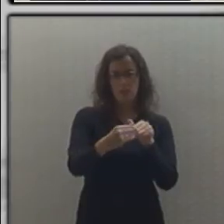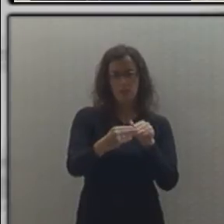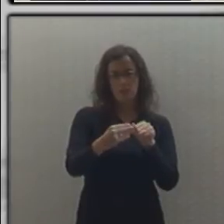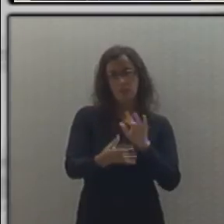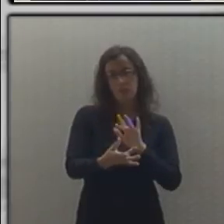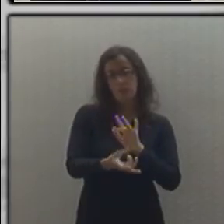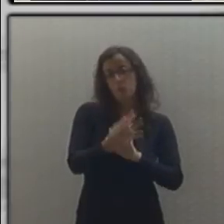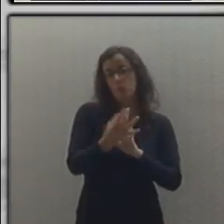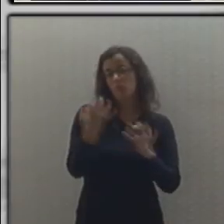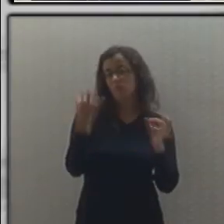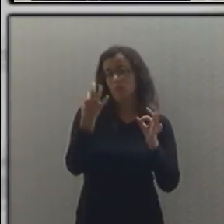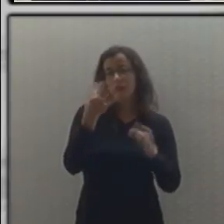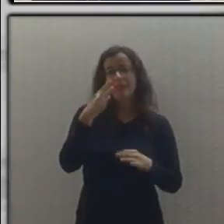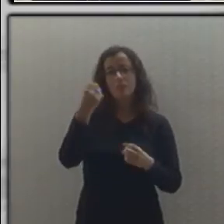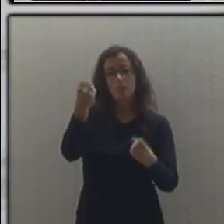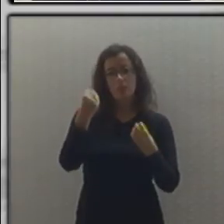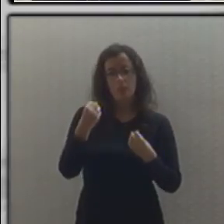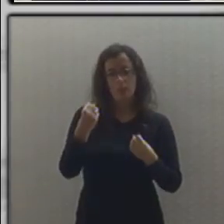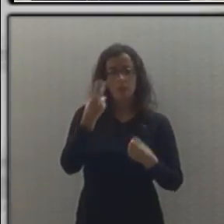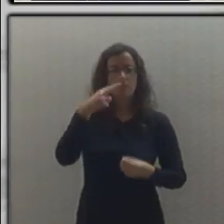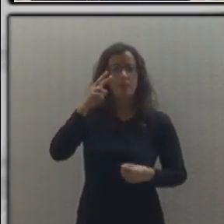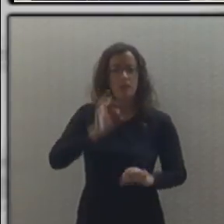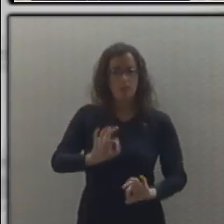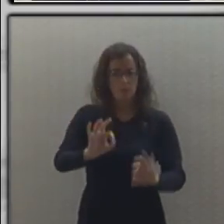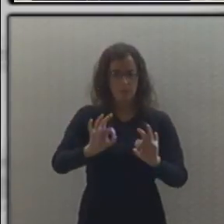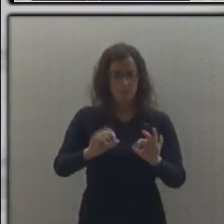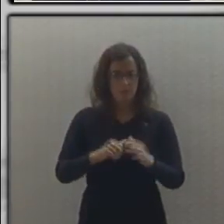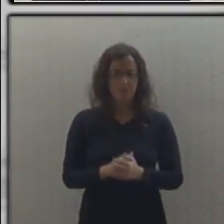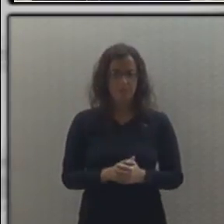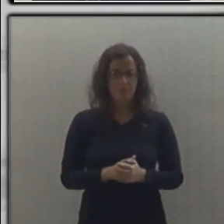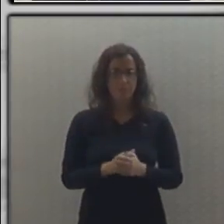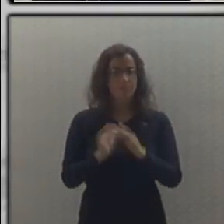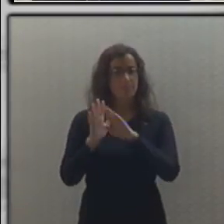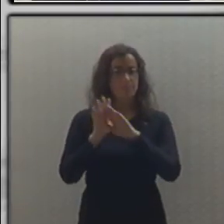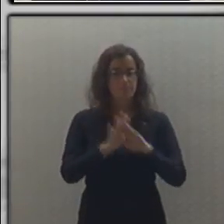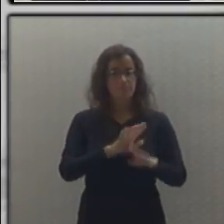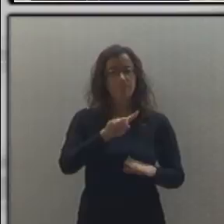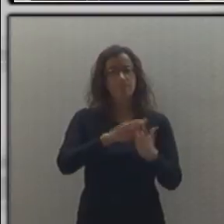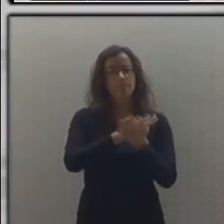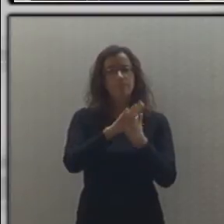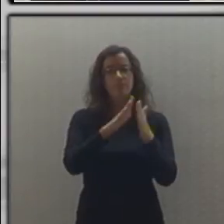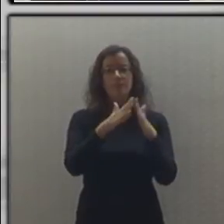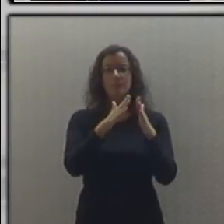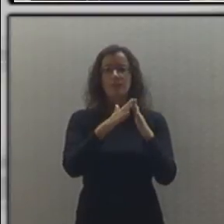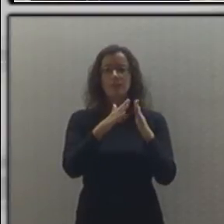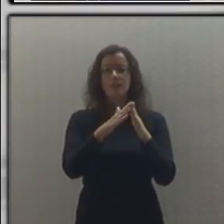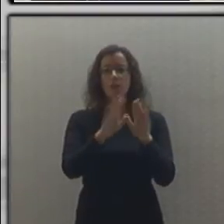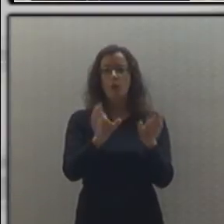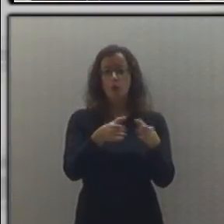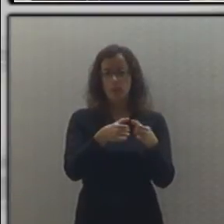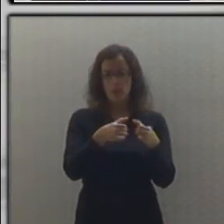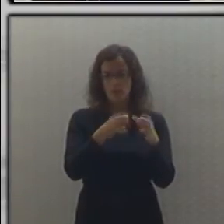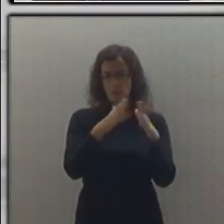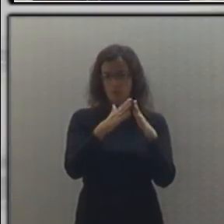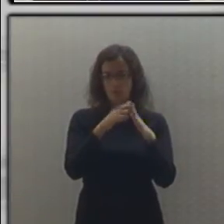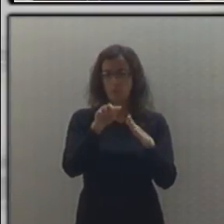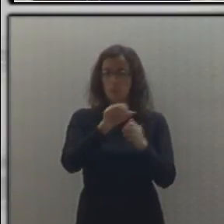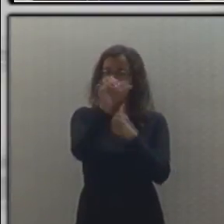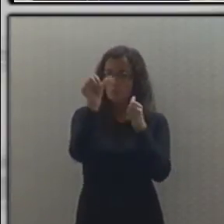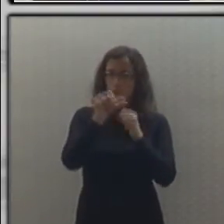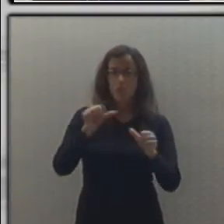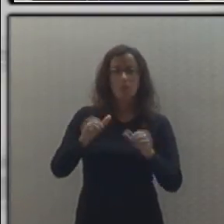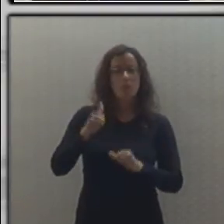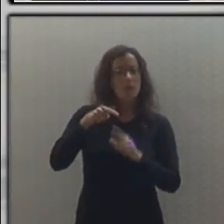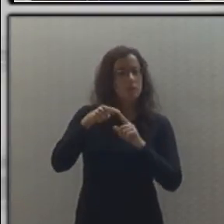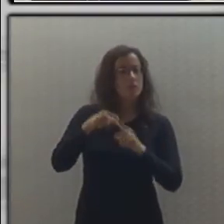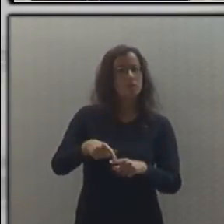especialización. Por otro lado, estamos hablando siempre de vivienda colectiva y estos modelos hacen especial